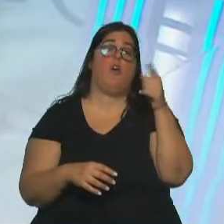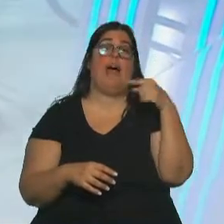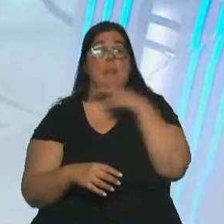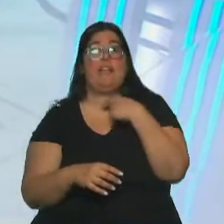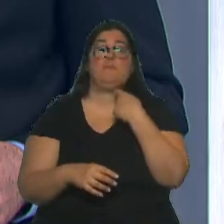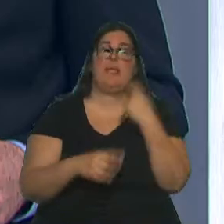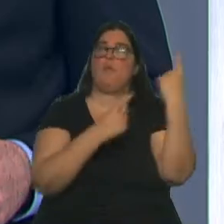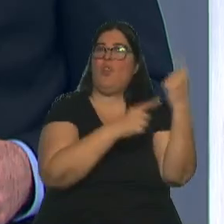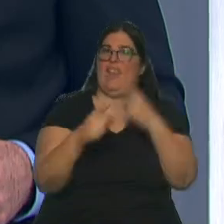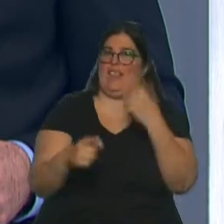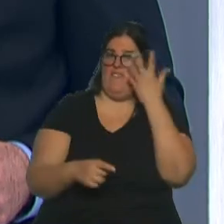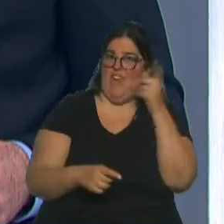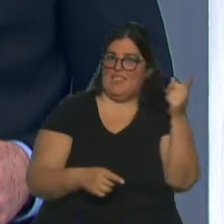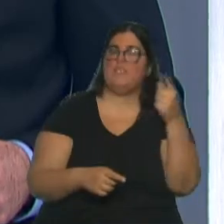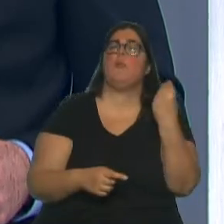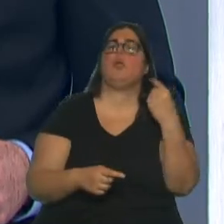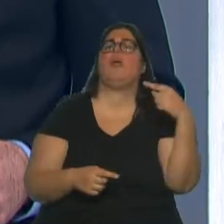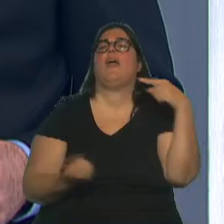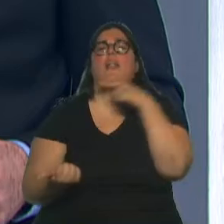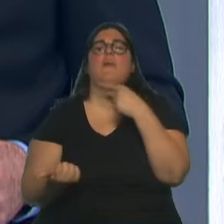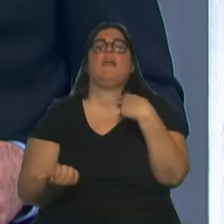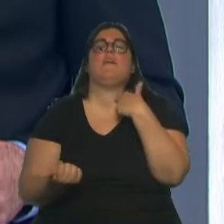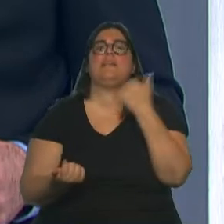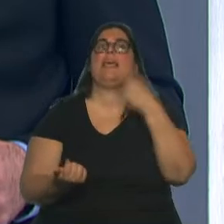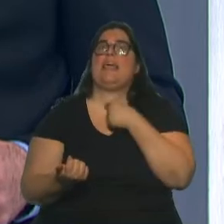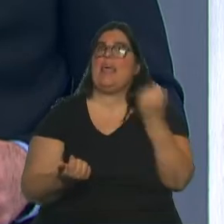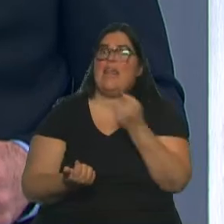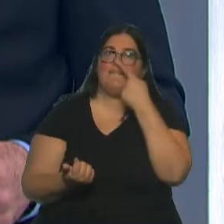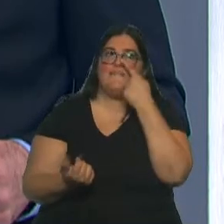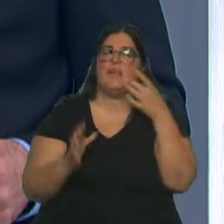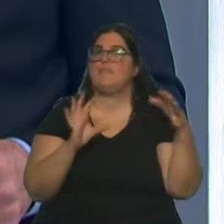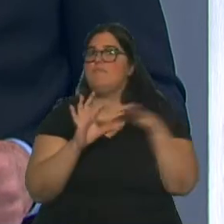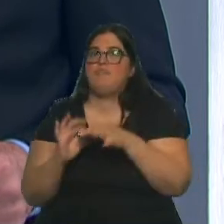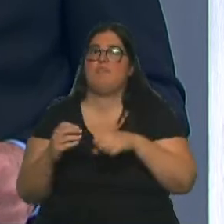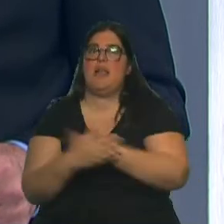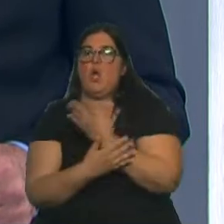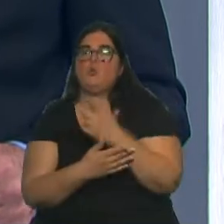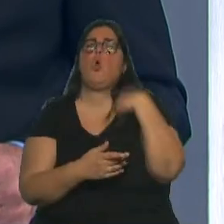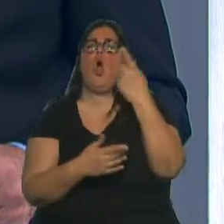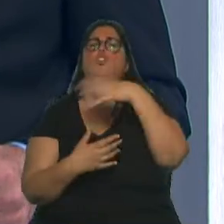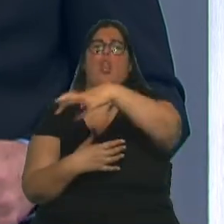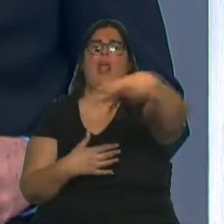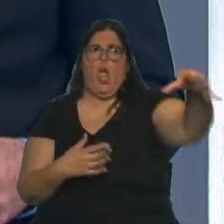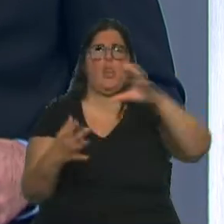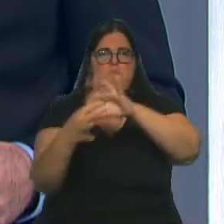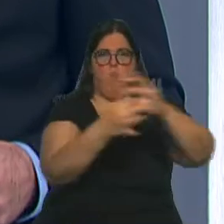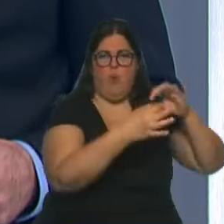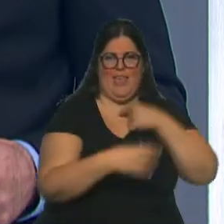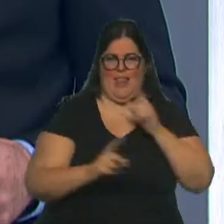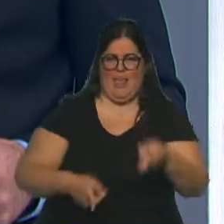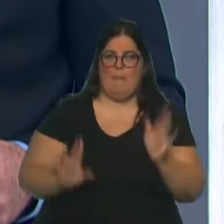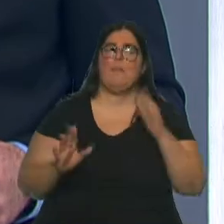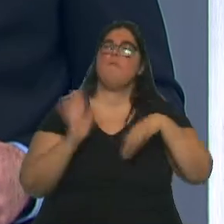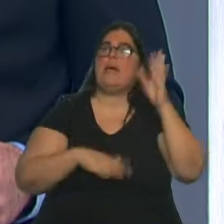tienen un gran interés en estrechar lazos con el Mercosur y con otras regiones, pero puntualmente con el Mercosur, por